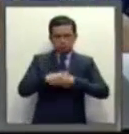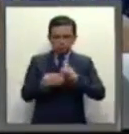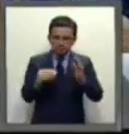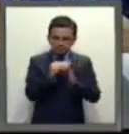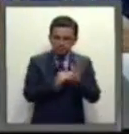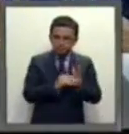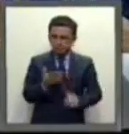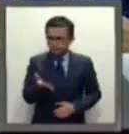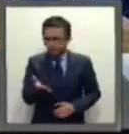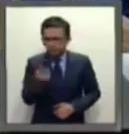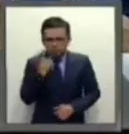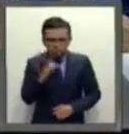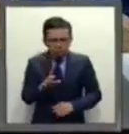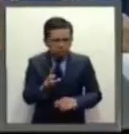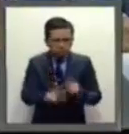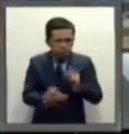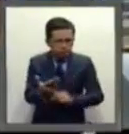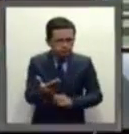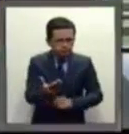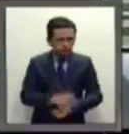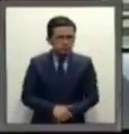Permítame, diputado. ¿Pero cuánto tiempo me daría? ¿O